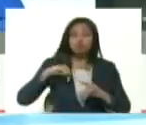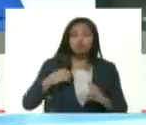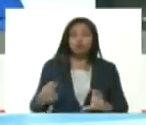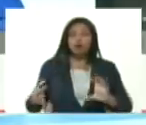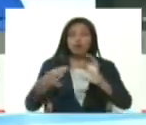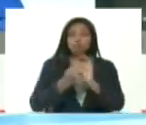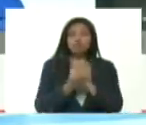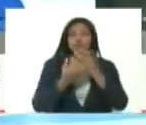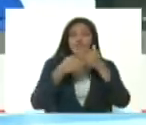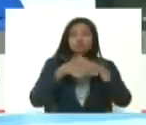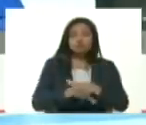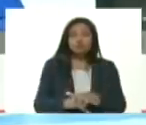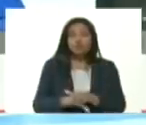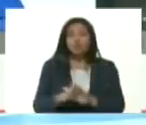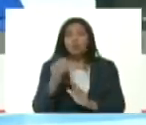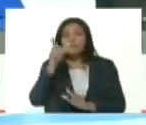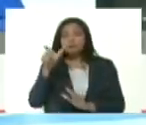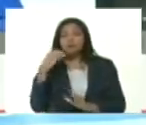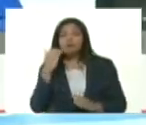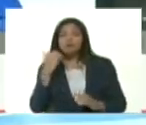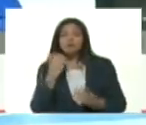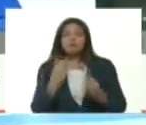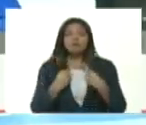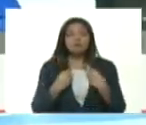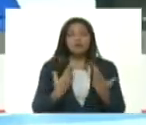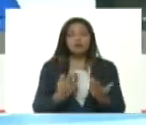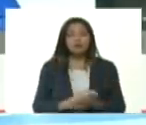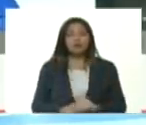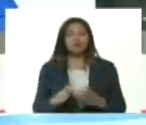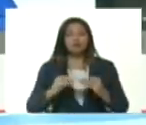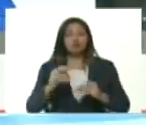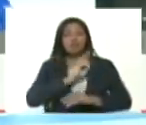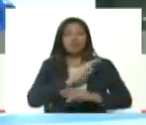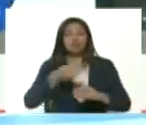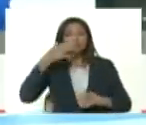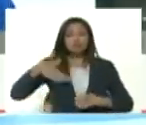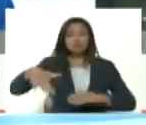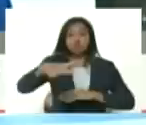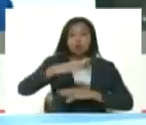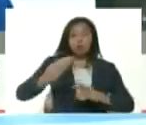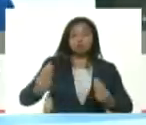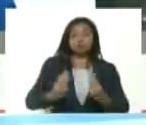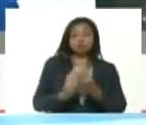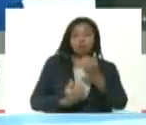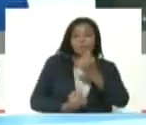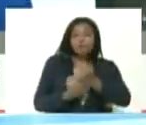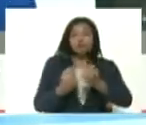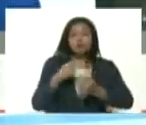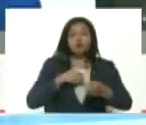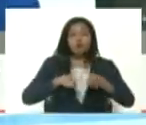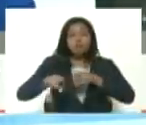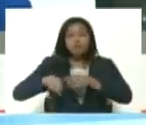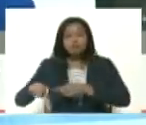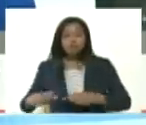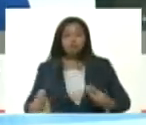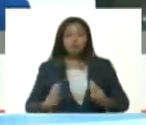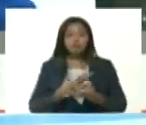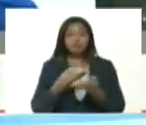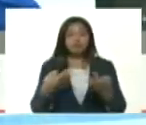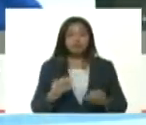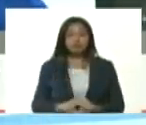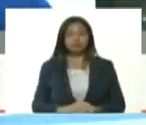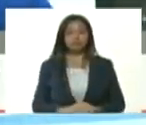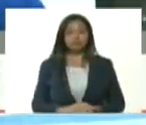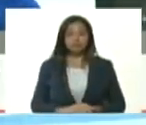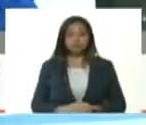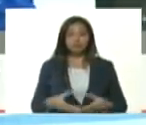Articulación con los vecinos, las vecinas, con todo el poder popular. Coordinación perfecta con la RED y